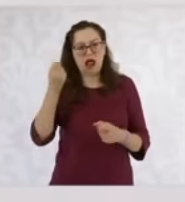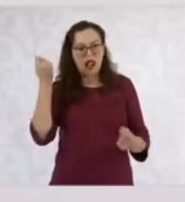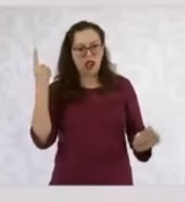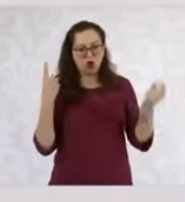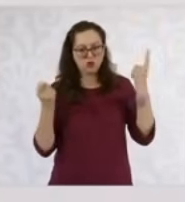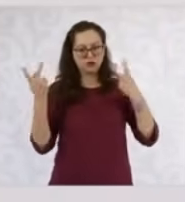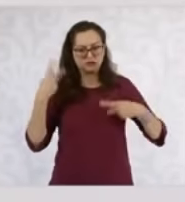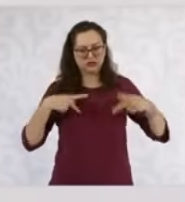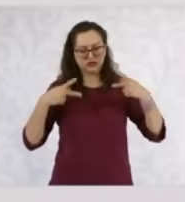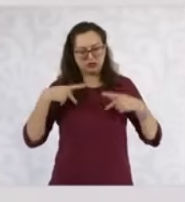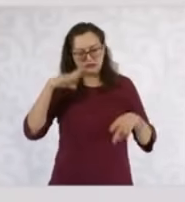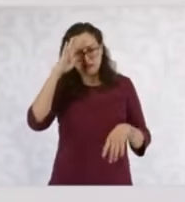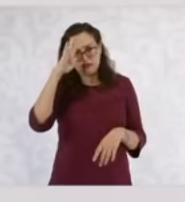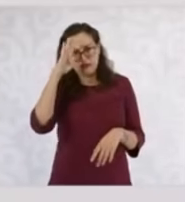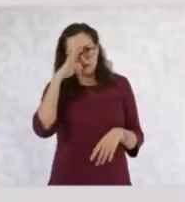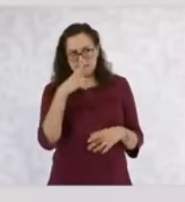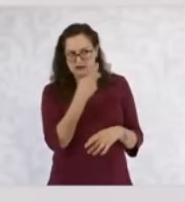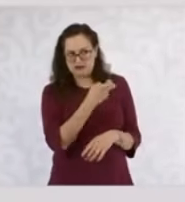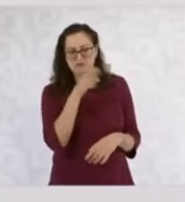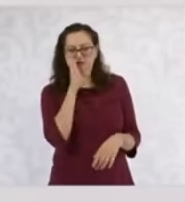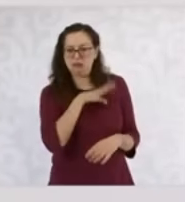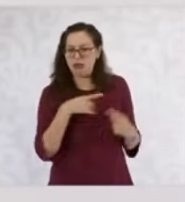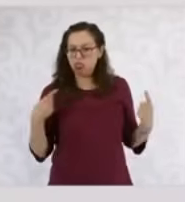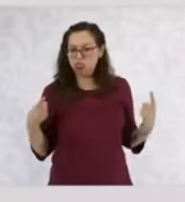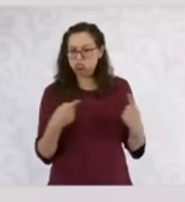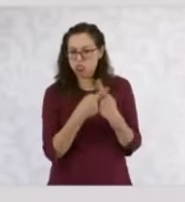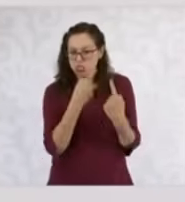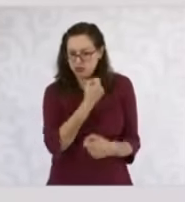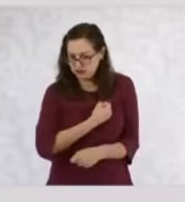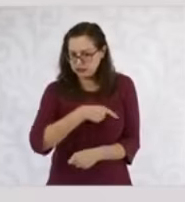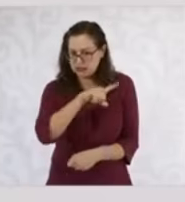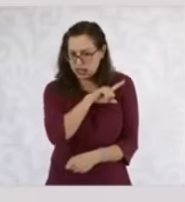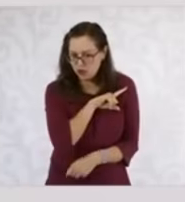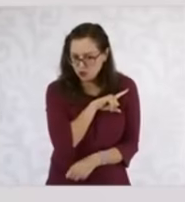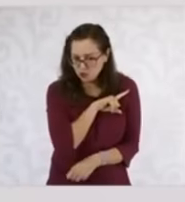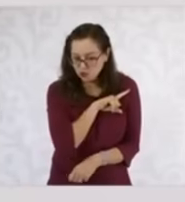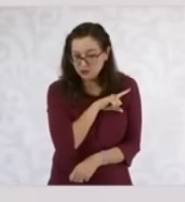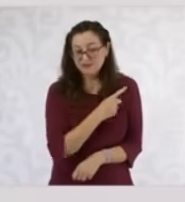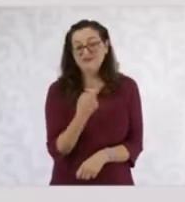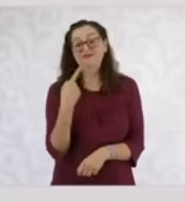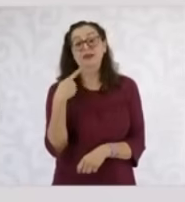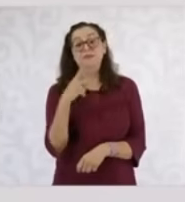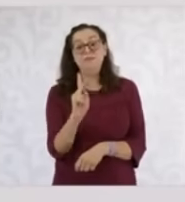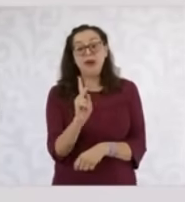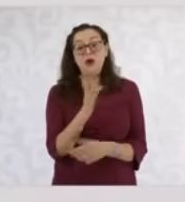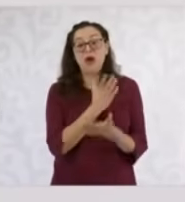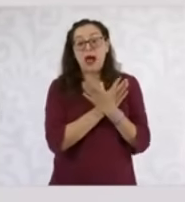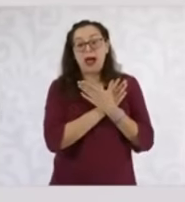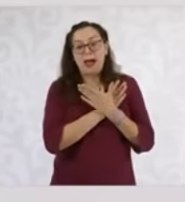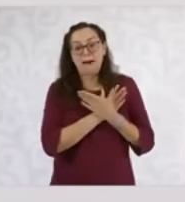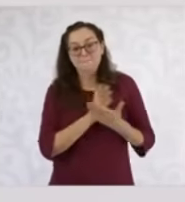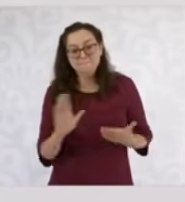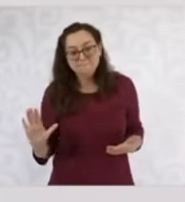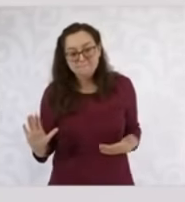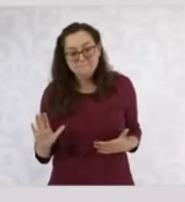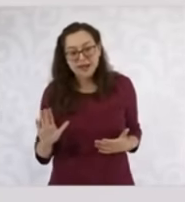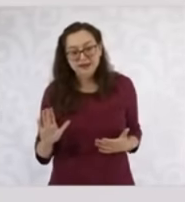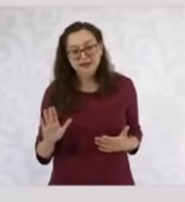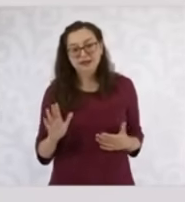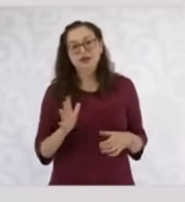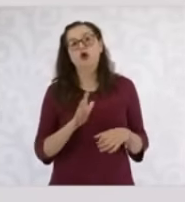Pero tiene un problema adicional, que es que el campesino depende siempre de la